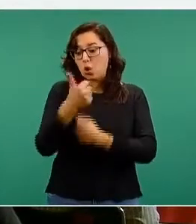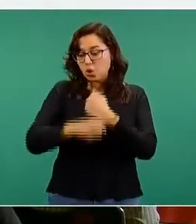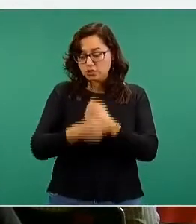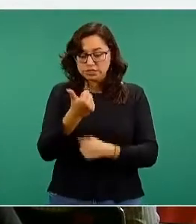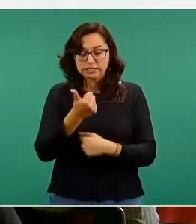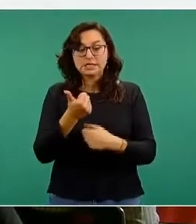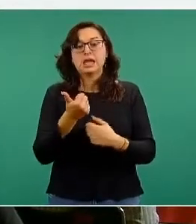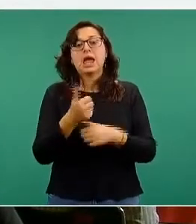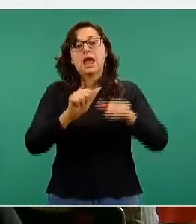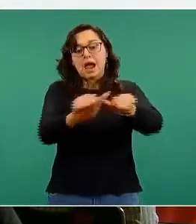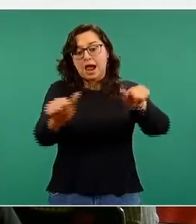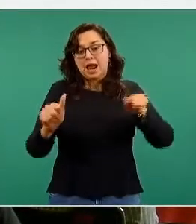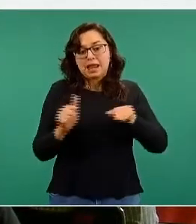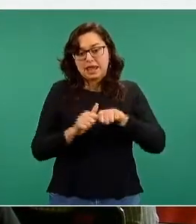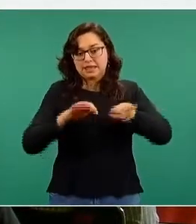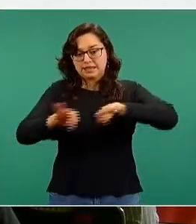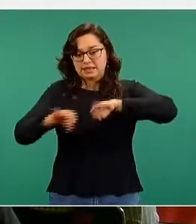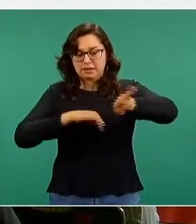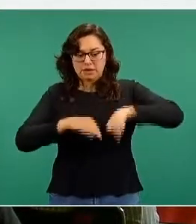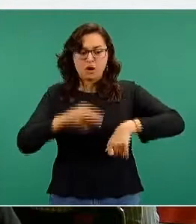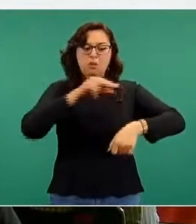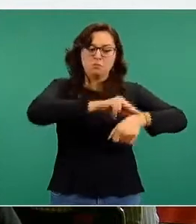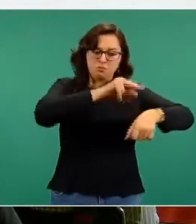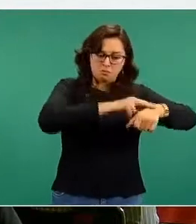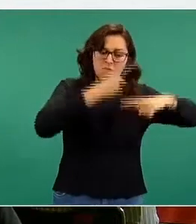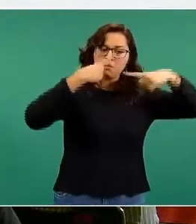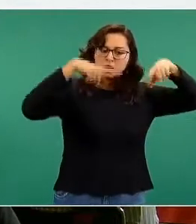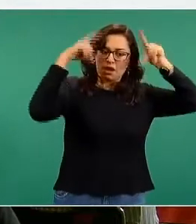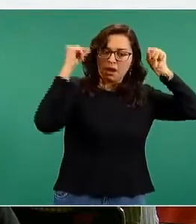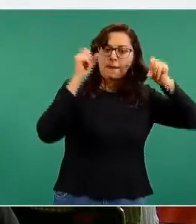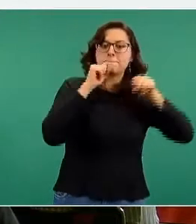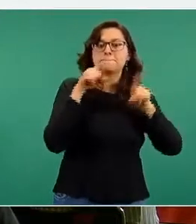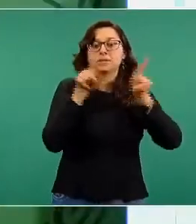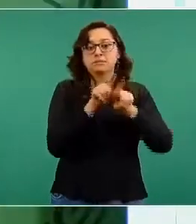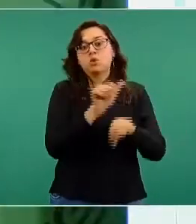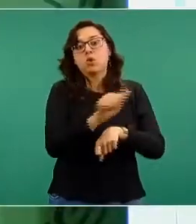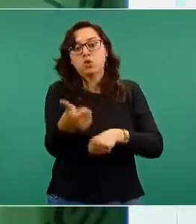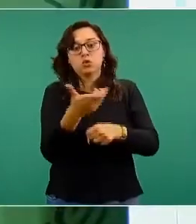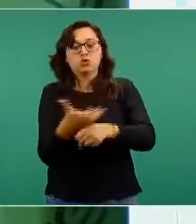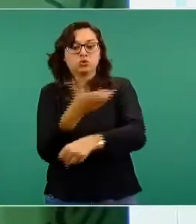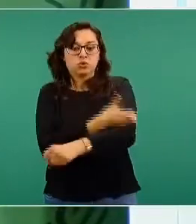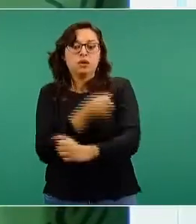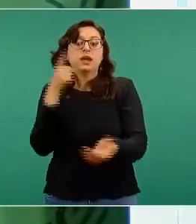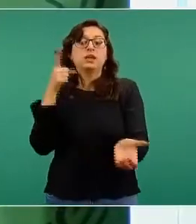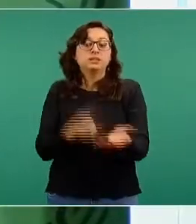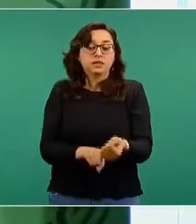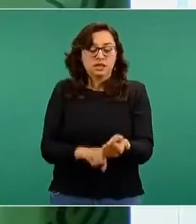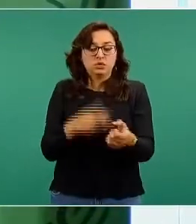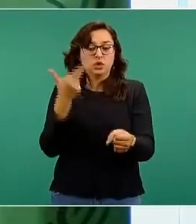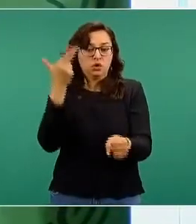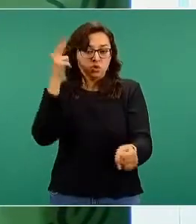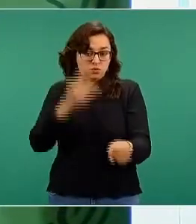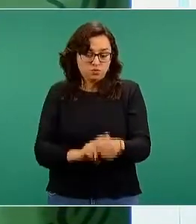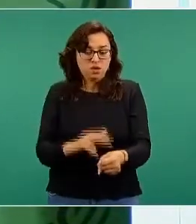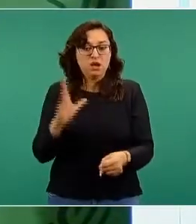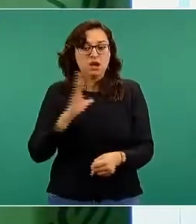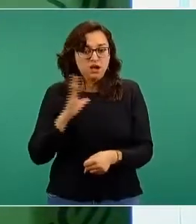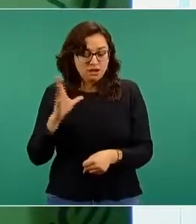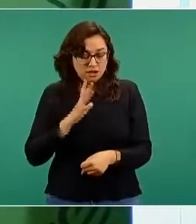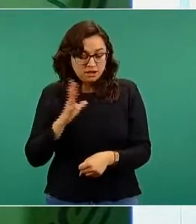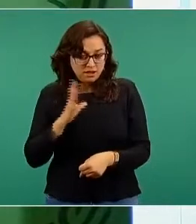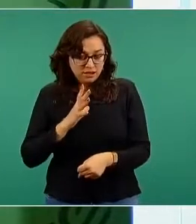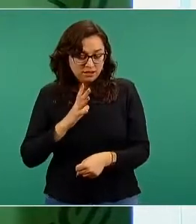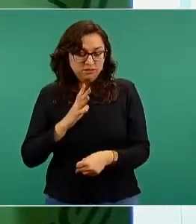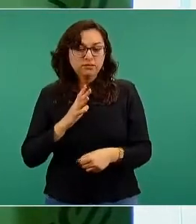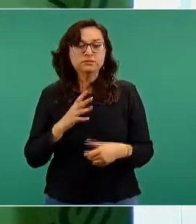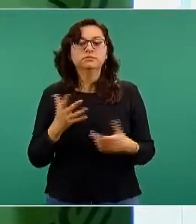y médicos, y enfermeras y enfermeros, varios otros colegas que trabajan en el medio de atención, el medio hospitalario, por